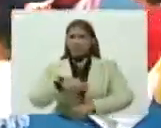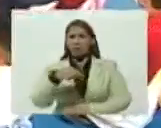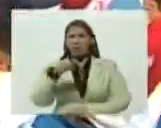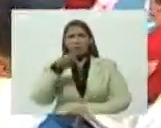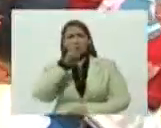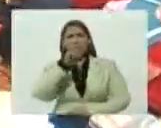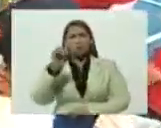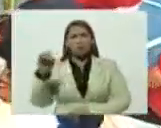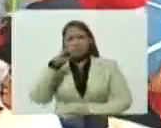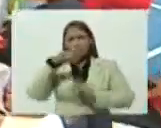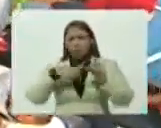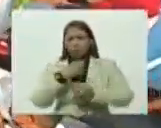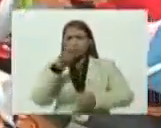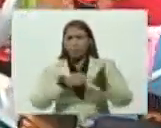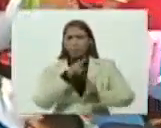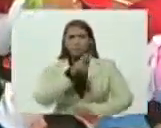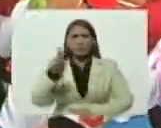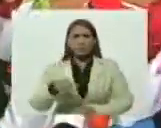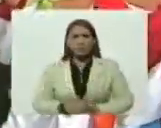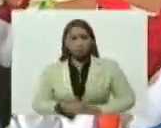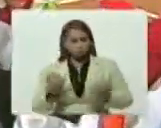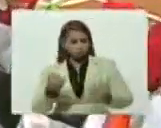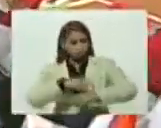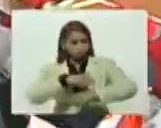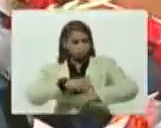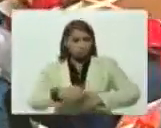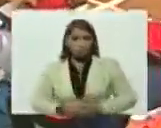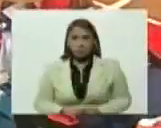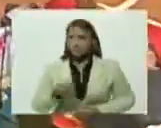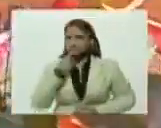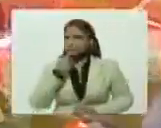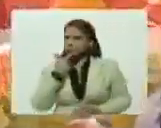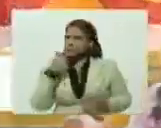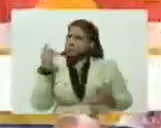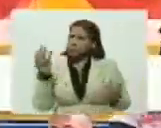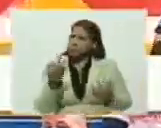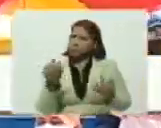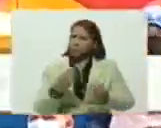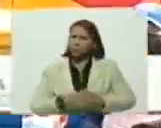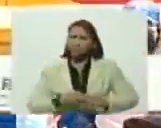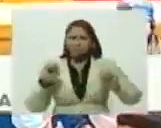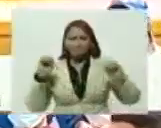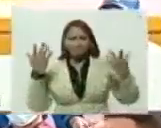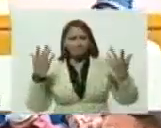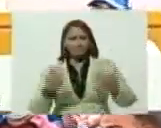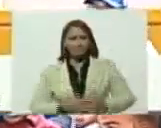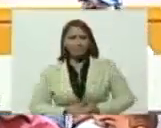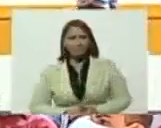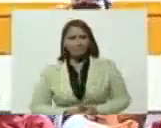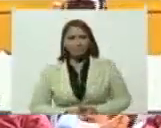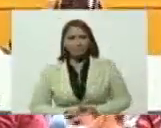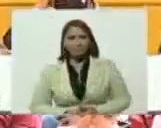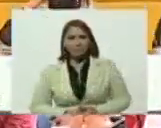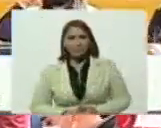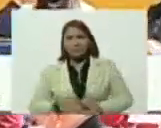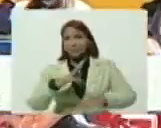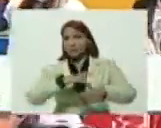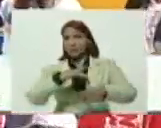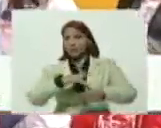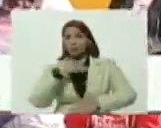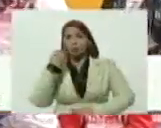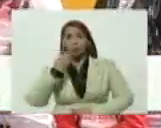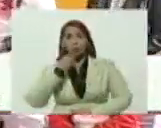bicentenario 2021! Un tiempo bonito, de verdad, de gloria, porque le ha tocado a la